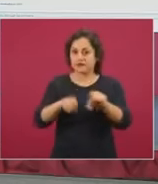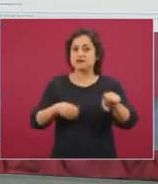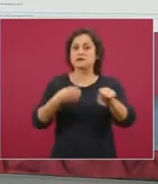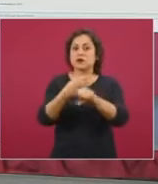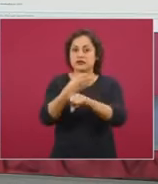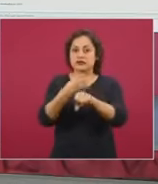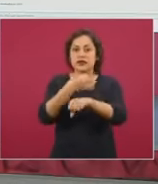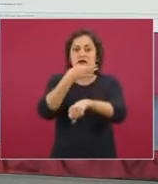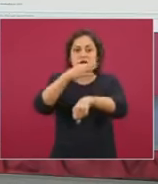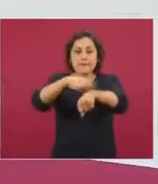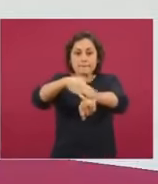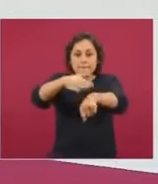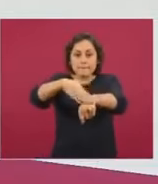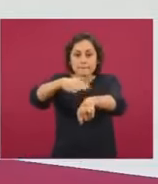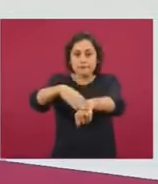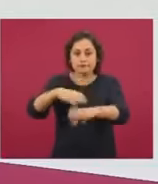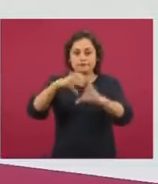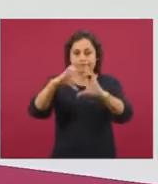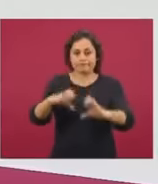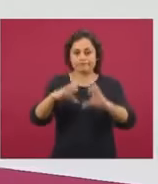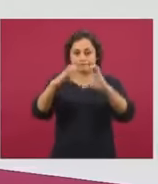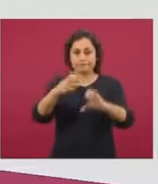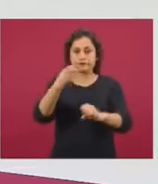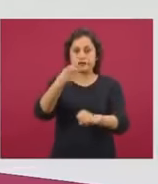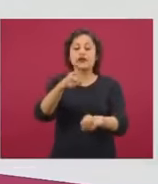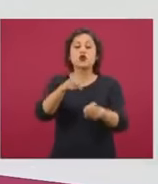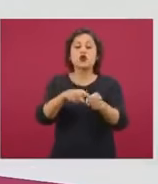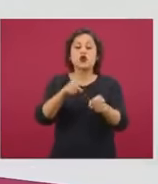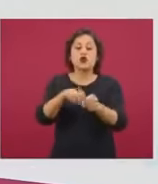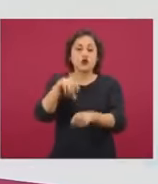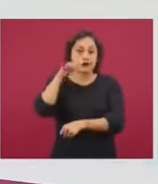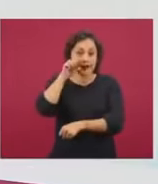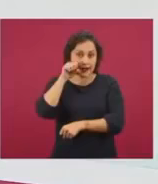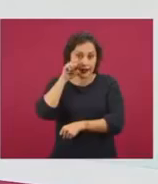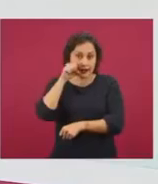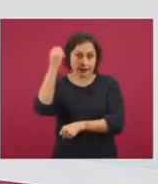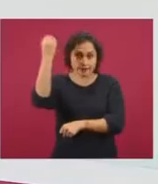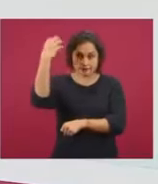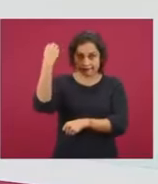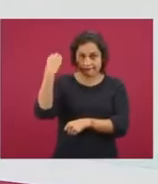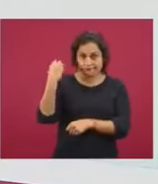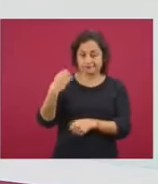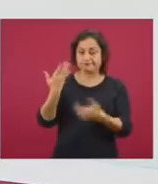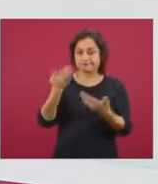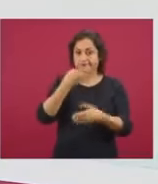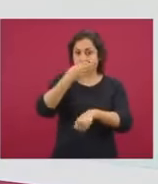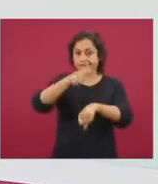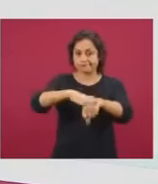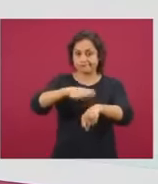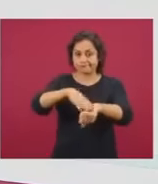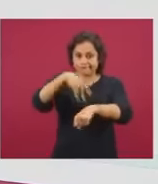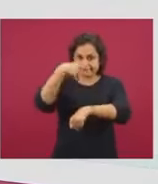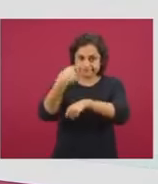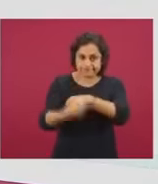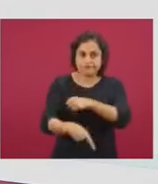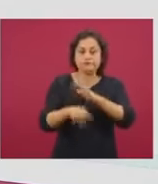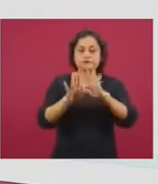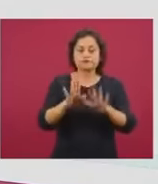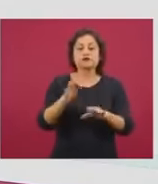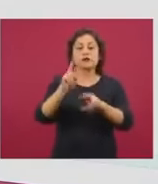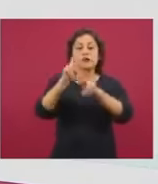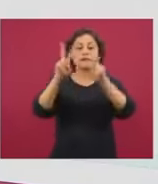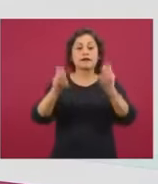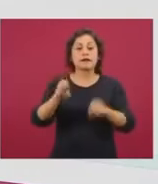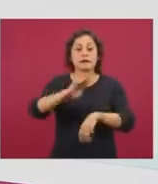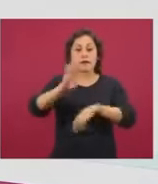en alerta, de estos estados en color naranja que están en alerta, tenemos que también con los datos de mortalidad por